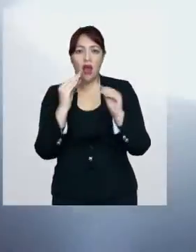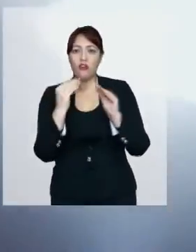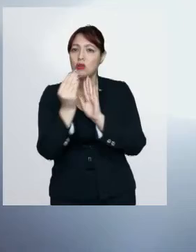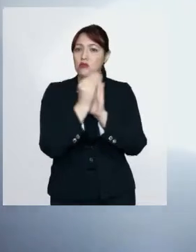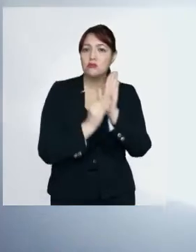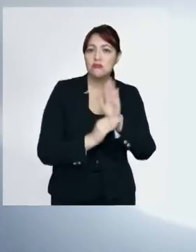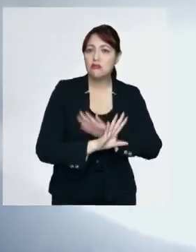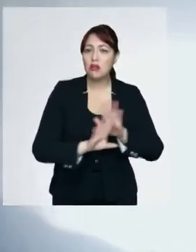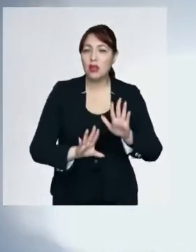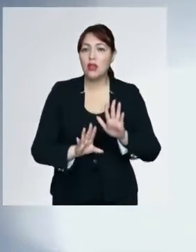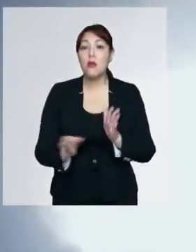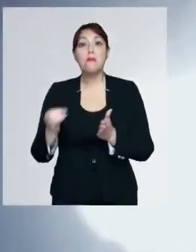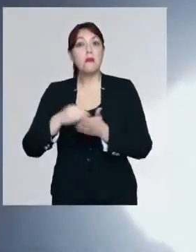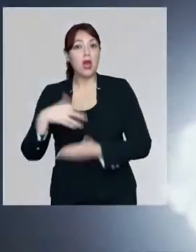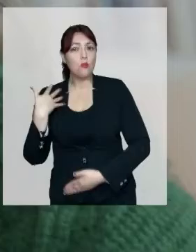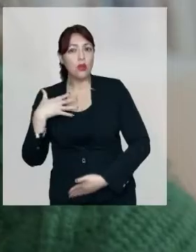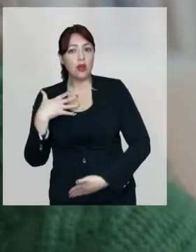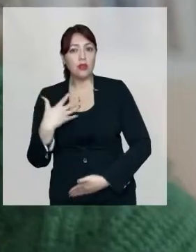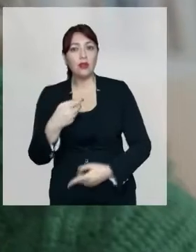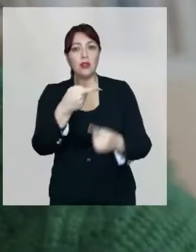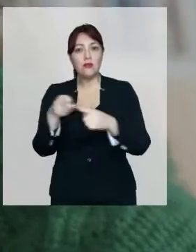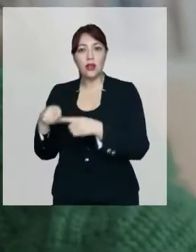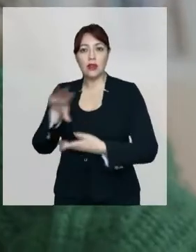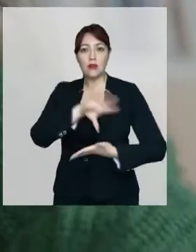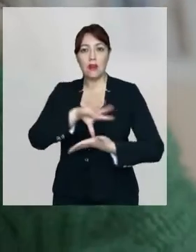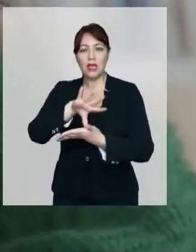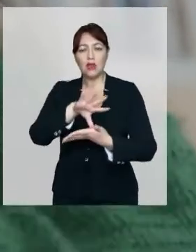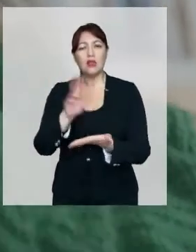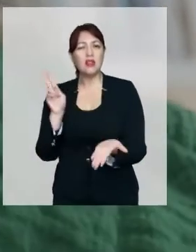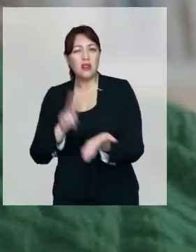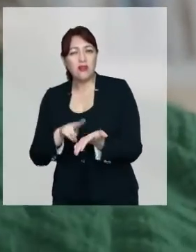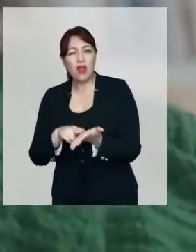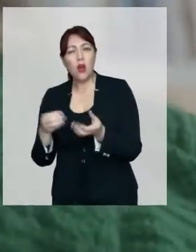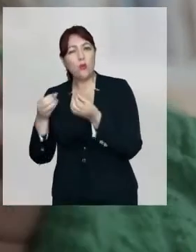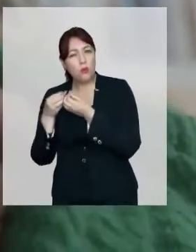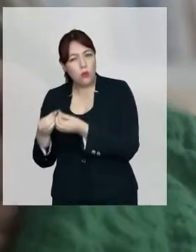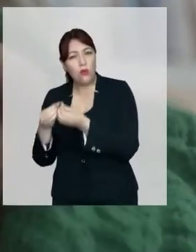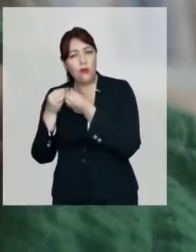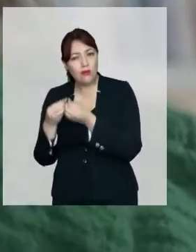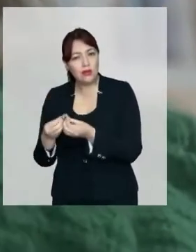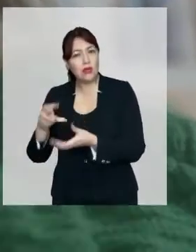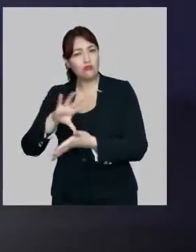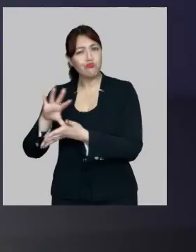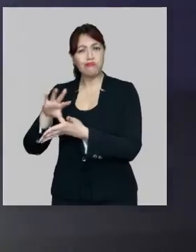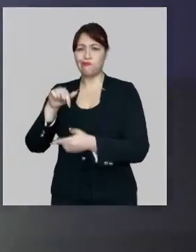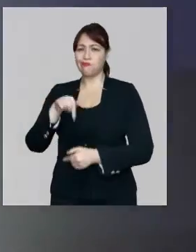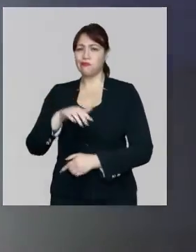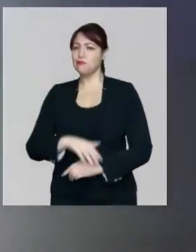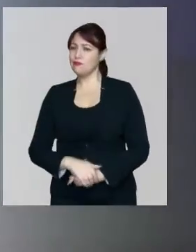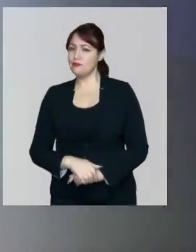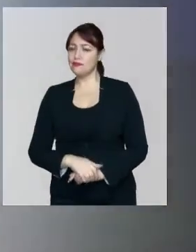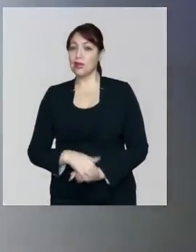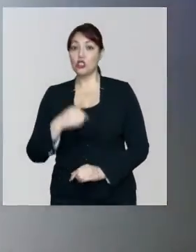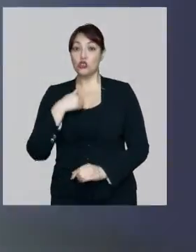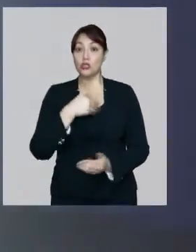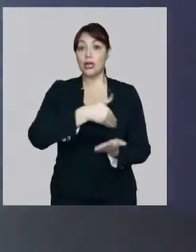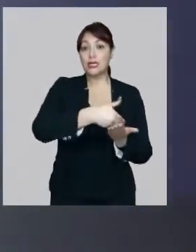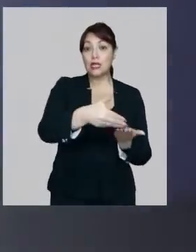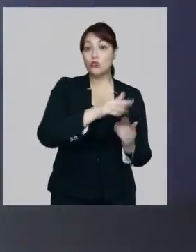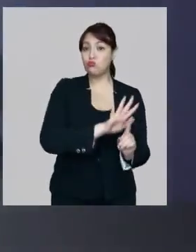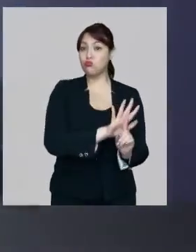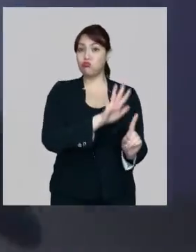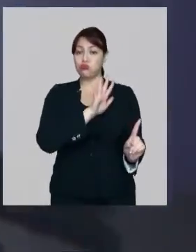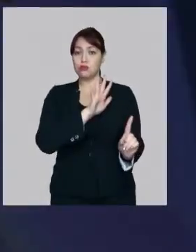más importante era la plurinacionalidad. Pero, ¿de verdad somos tantas naciones? Yo rechazo la